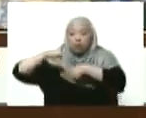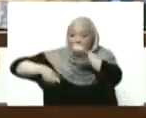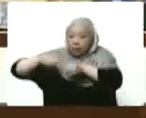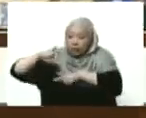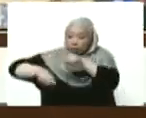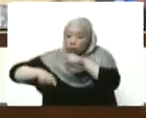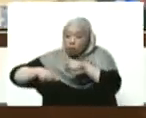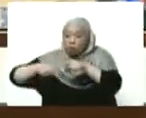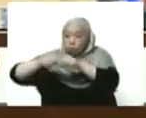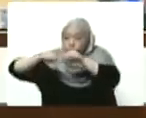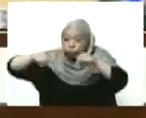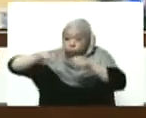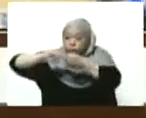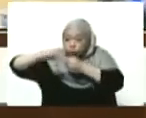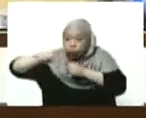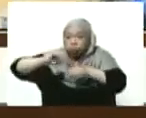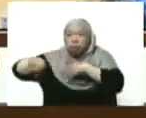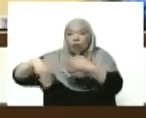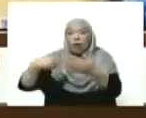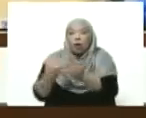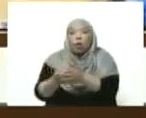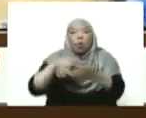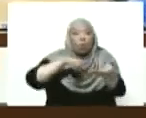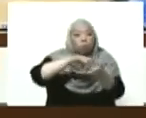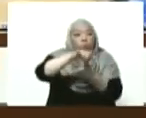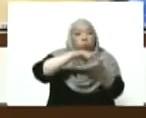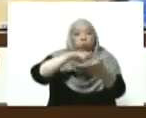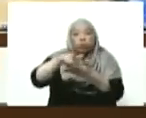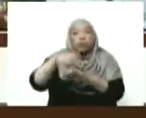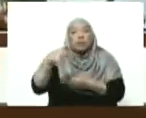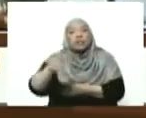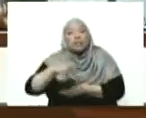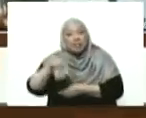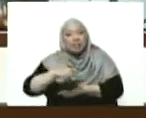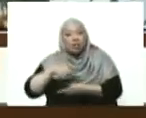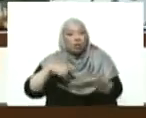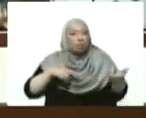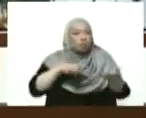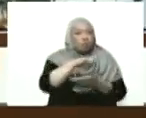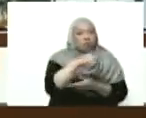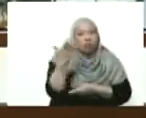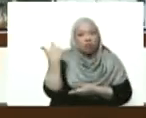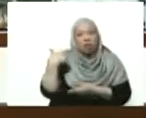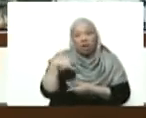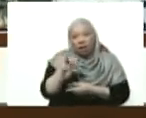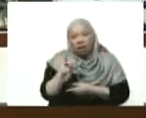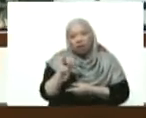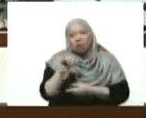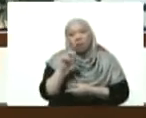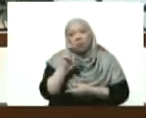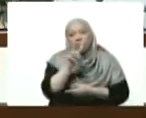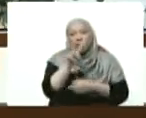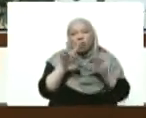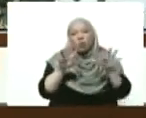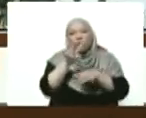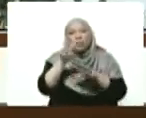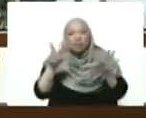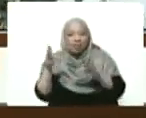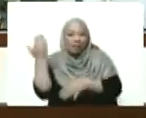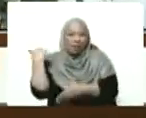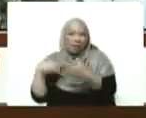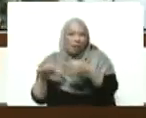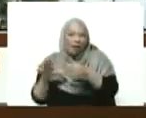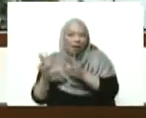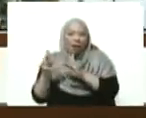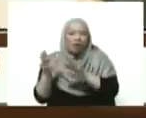por parte para poder llevarlo en otros aviones, ya que el avión disponible para eso, que es el avión de Entrasur, por sus características de